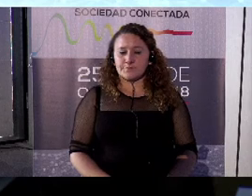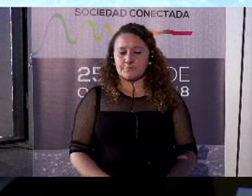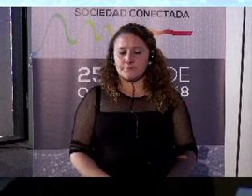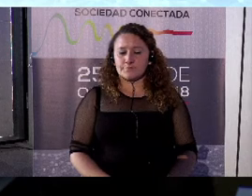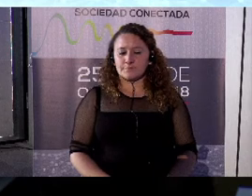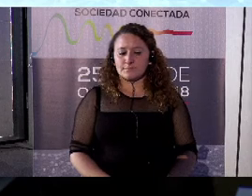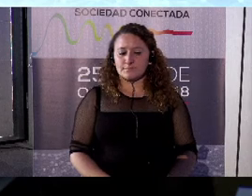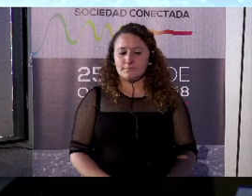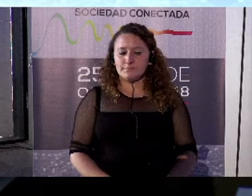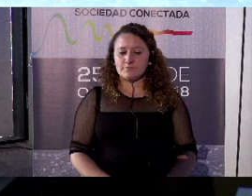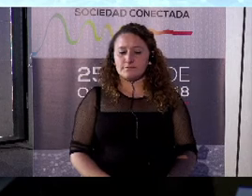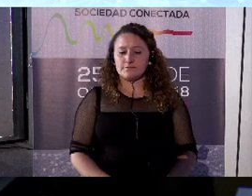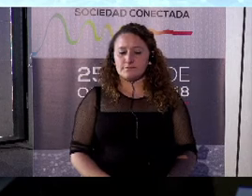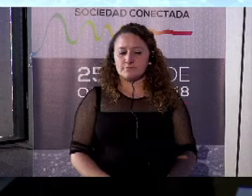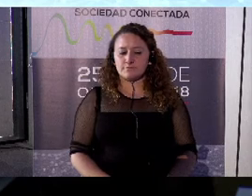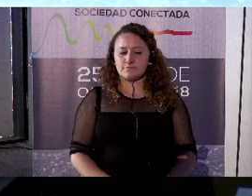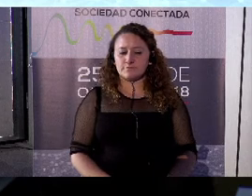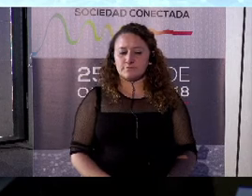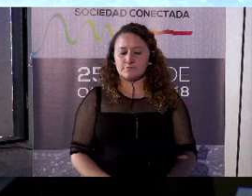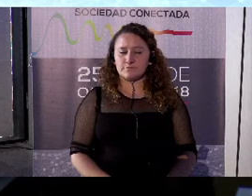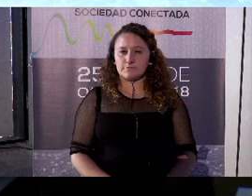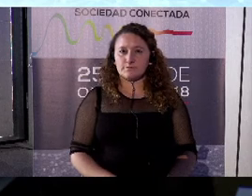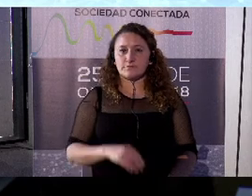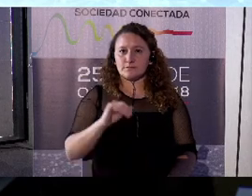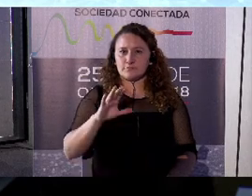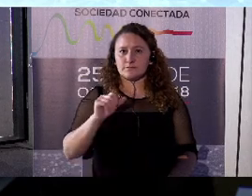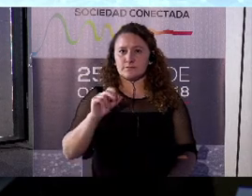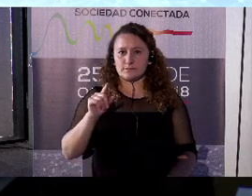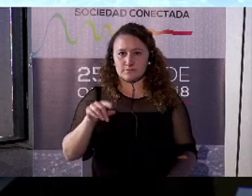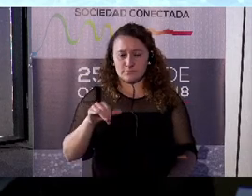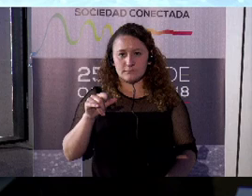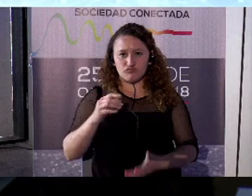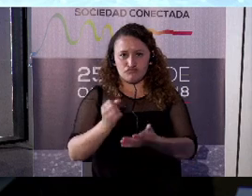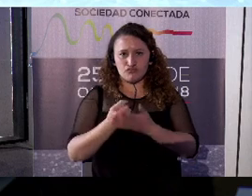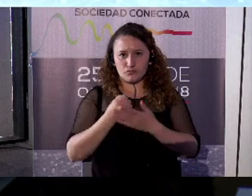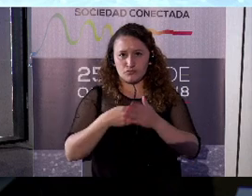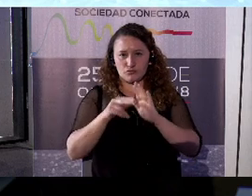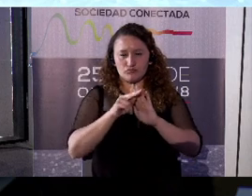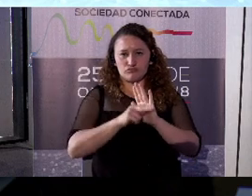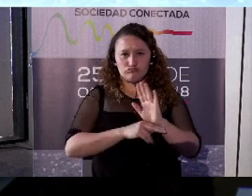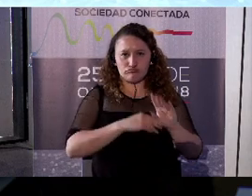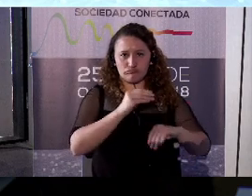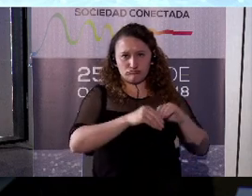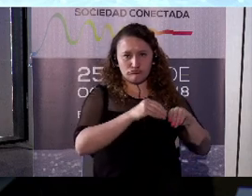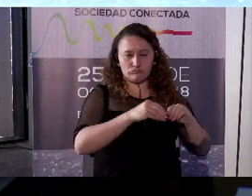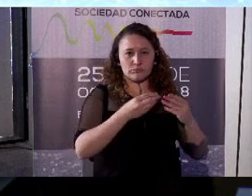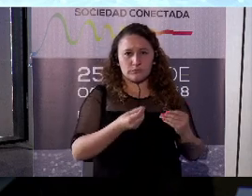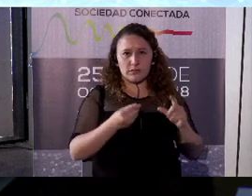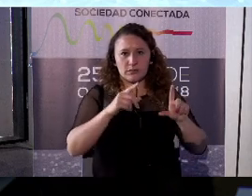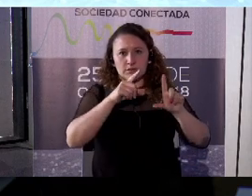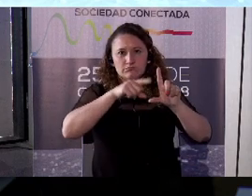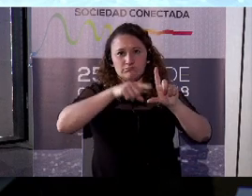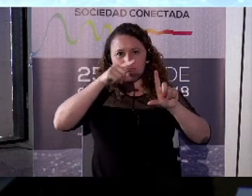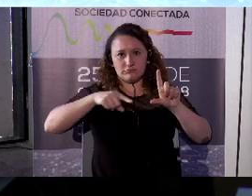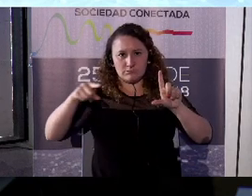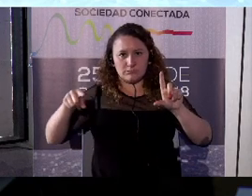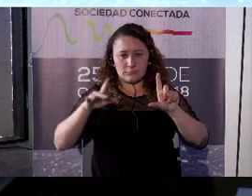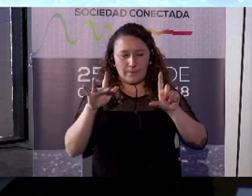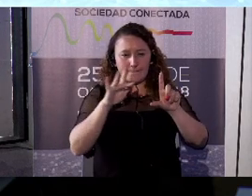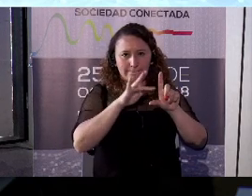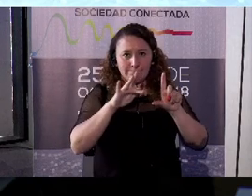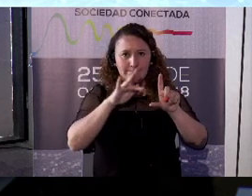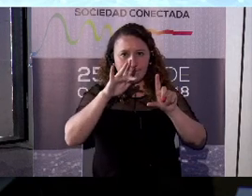casa que nos ayudó en el desarrollo de esta regulación esta Norma para los espacios en blanco